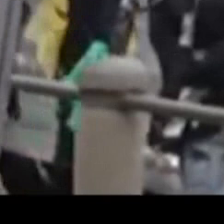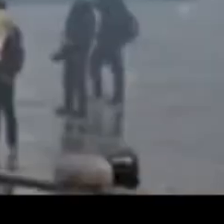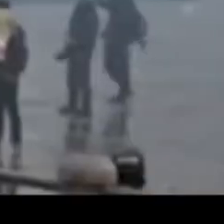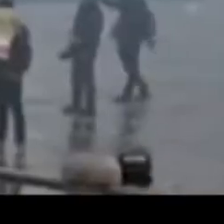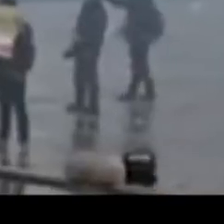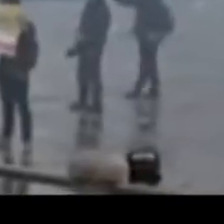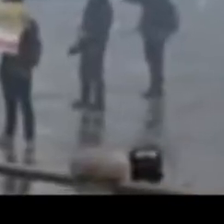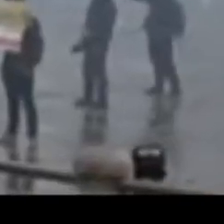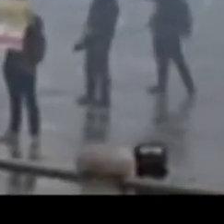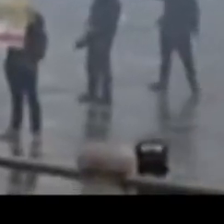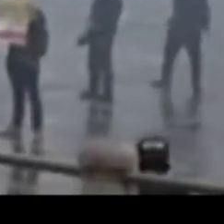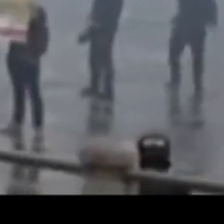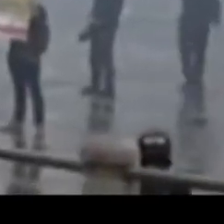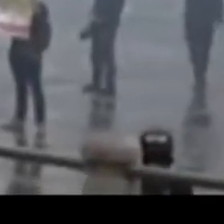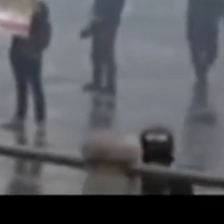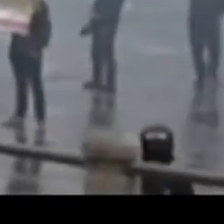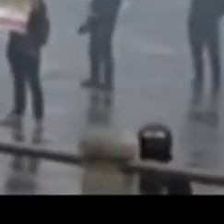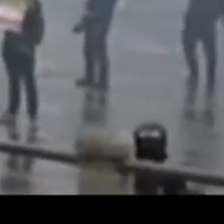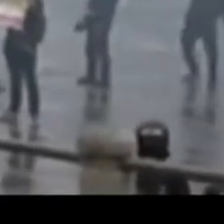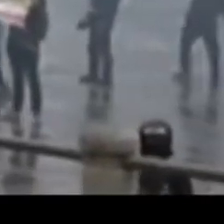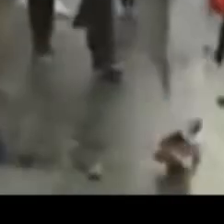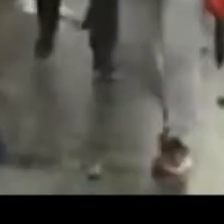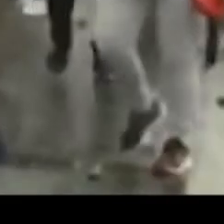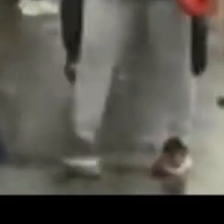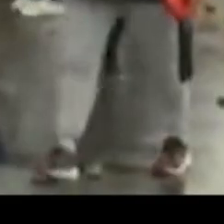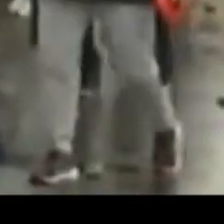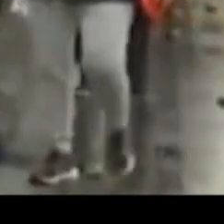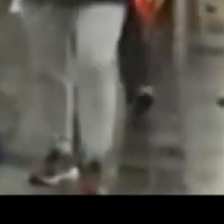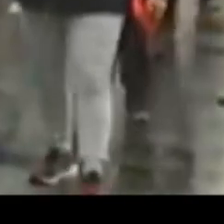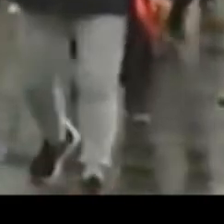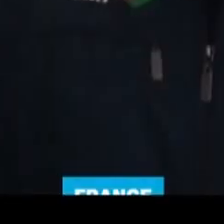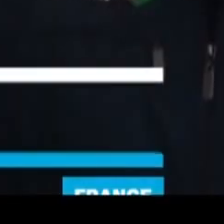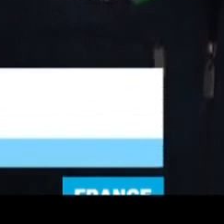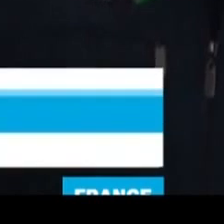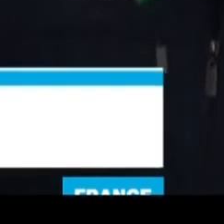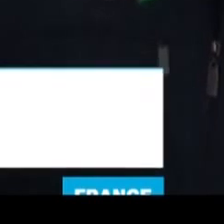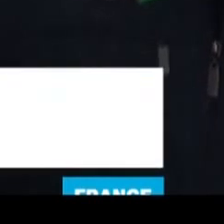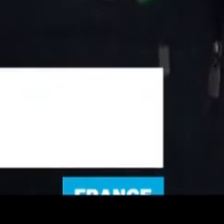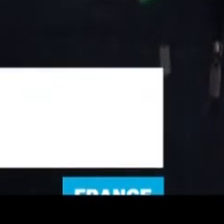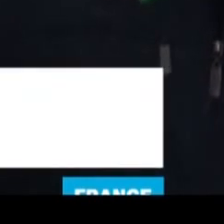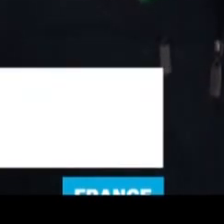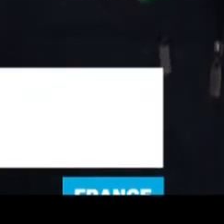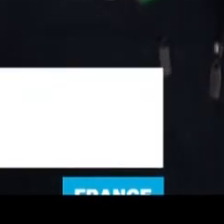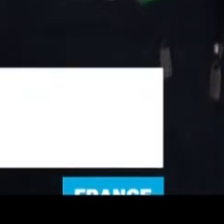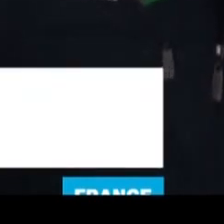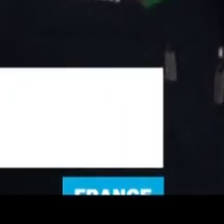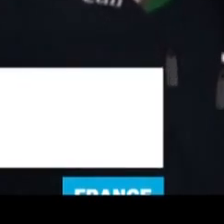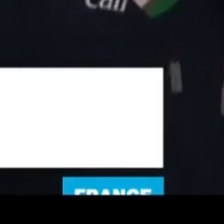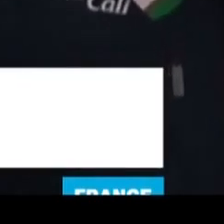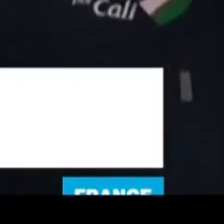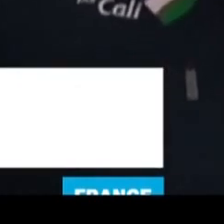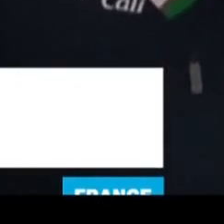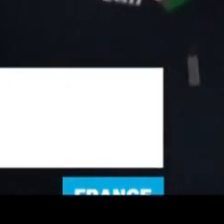más fallecidos y de centenares de abusos de las fuerzas del orden. Llegamos con más hombres y mujeres del ejército y